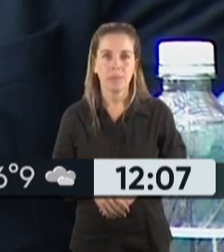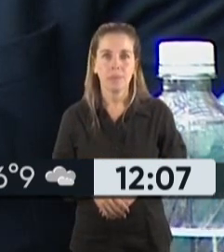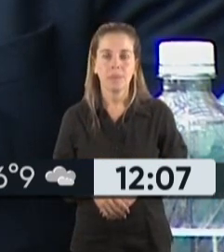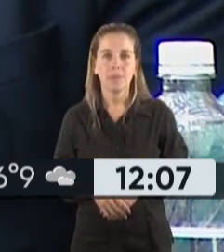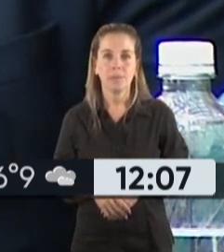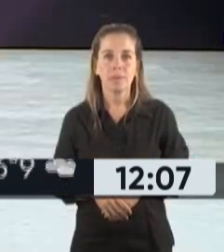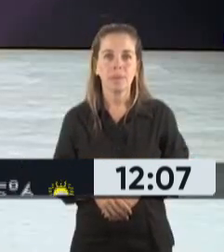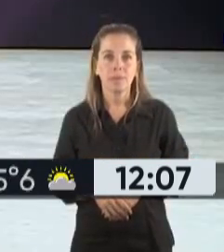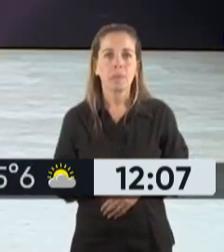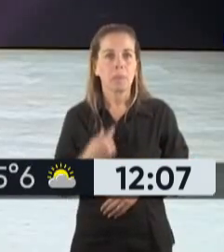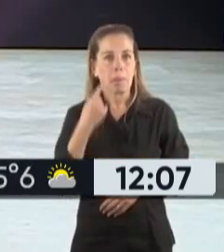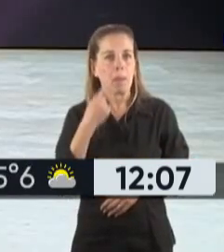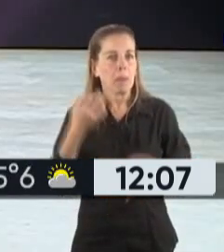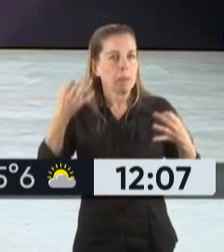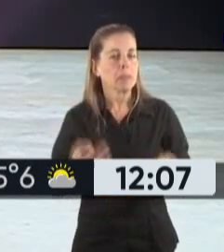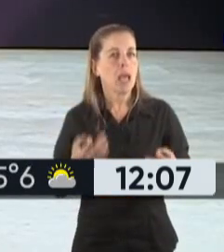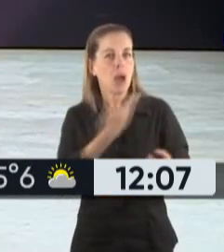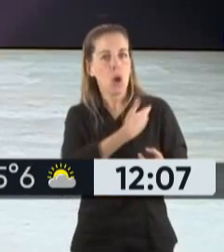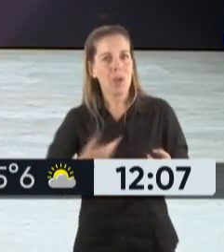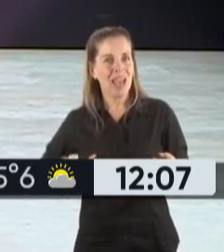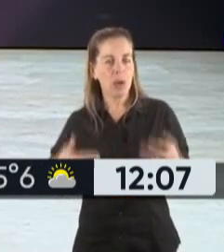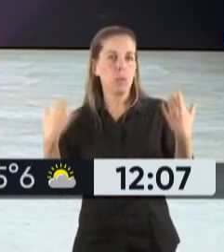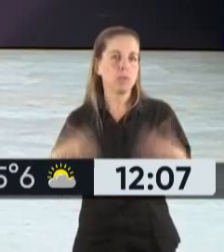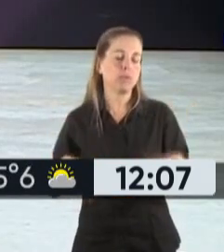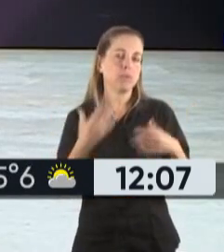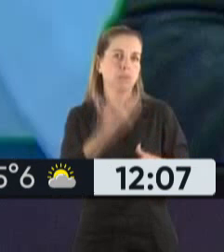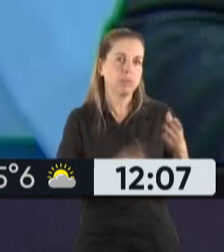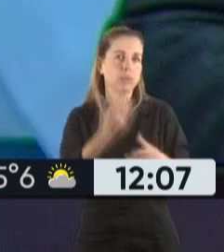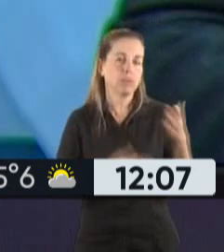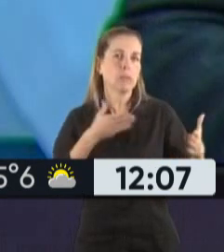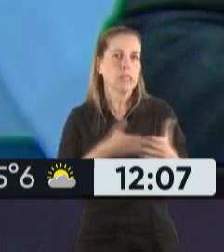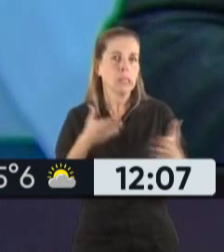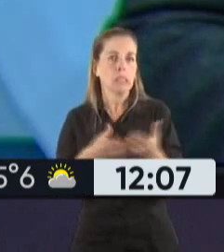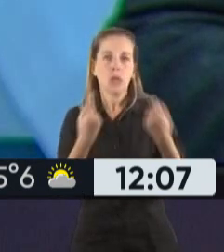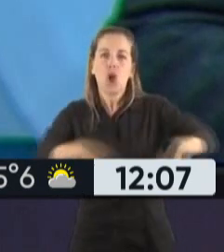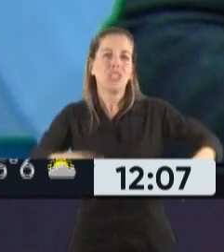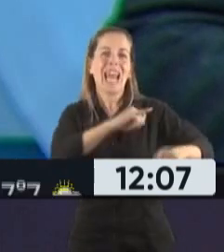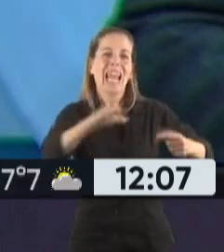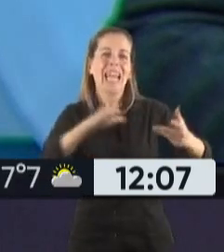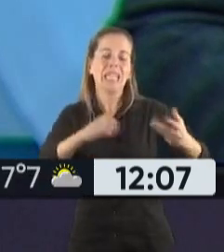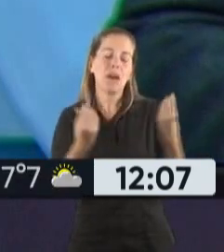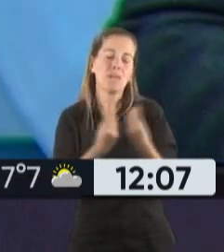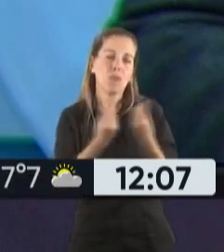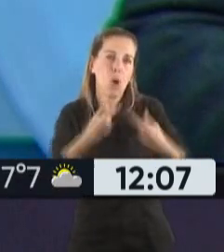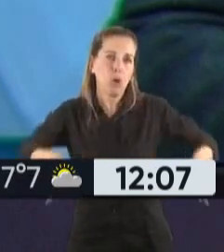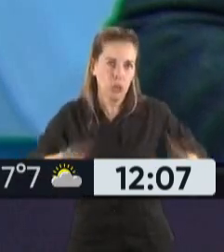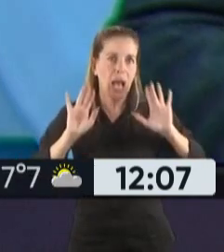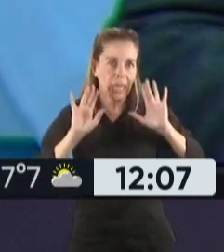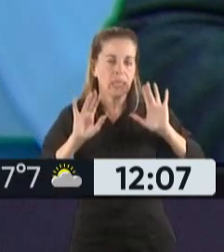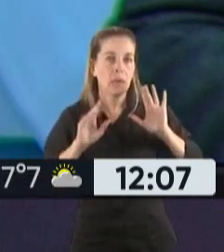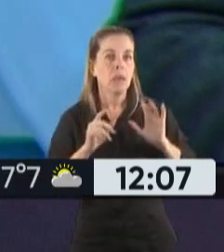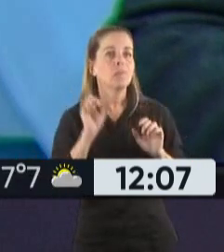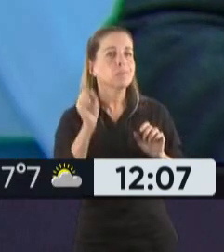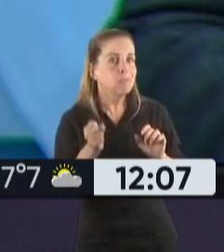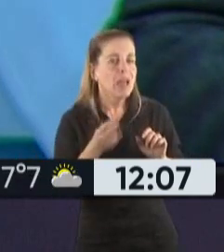Yo reconozco que en mi gobierno me ha pasado de todo, solo falta que lleguen los marcianos, después ya me pasó de todo, pero